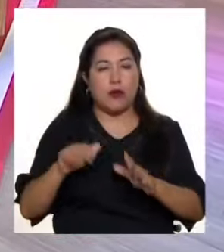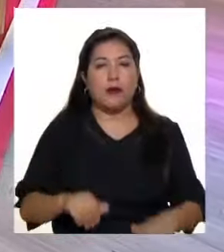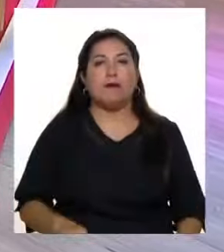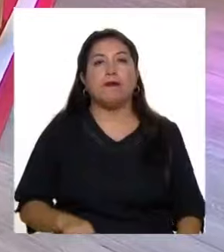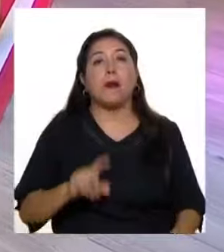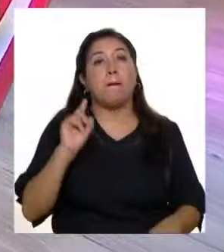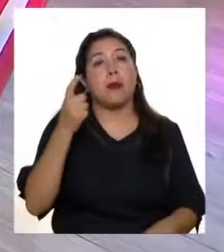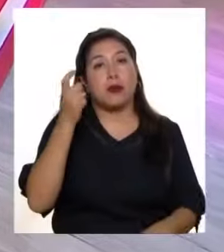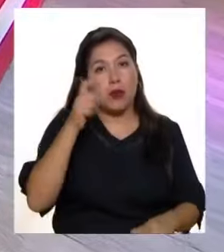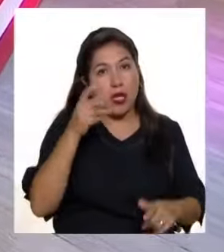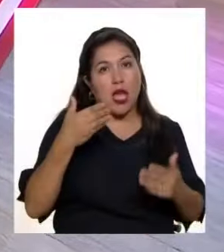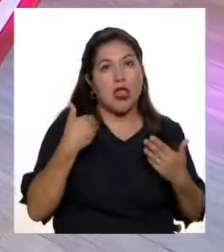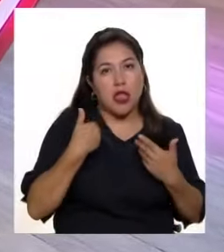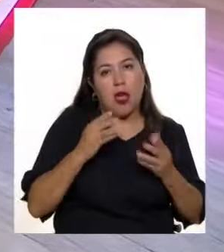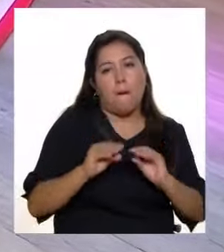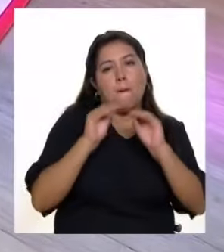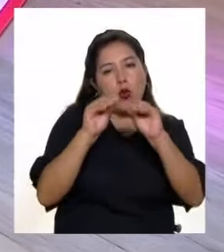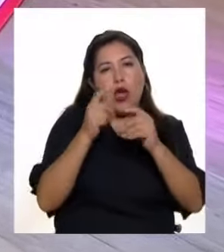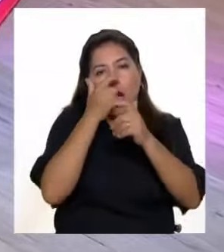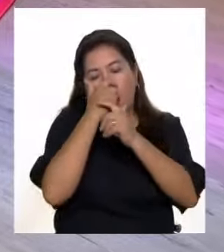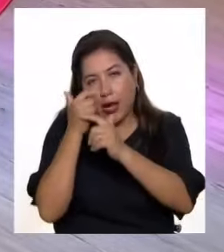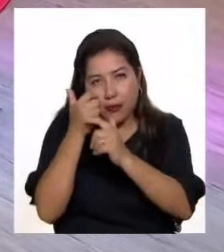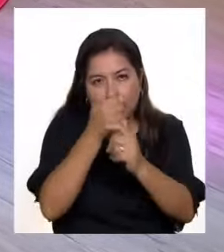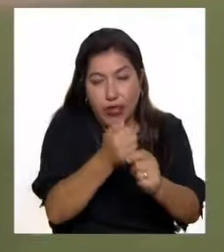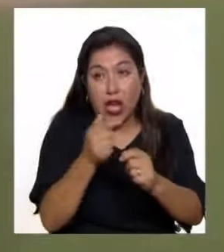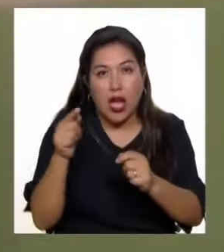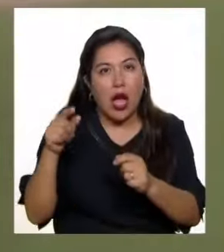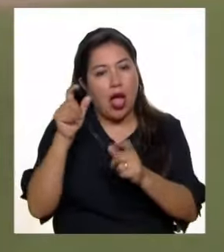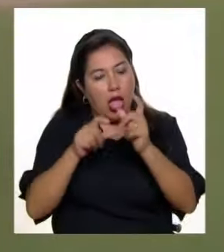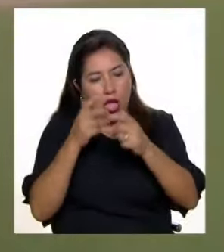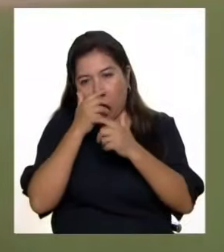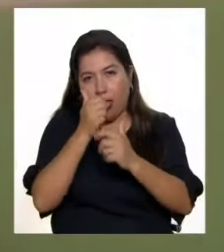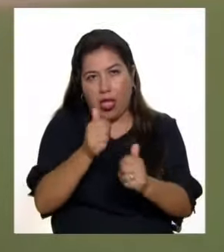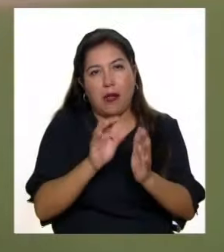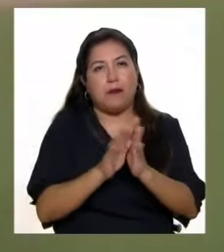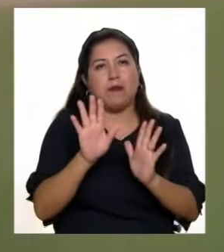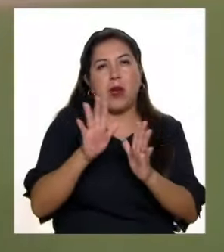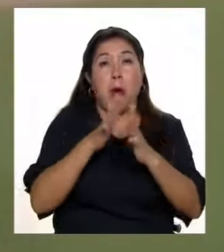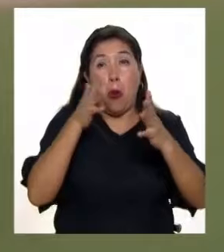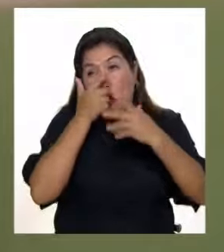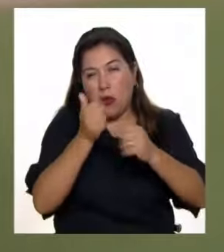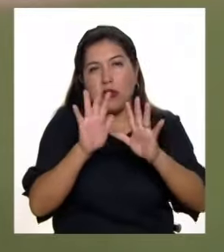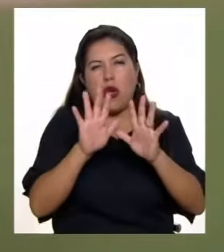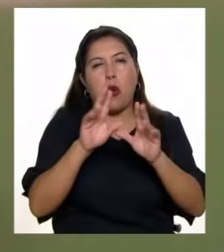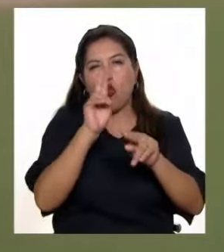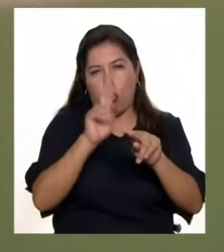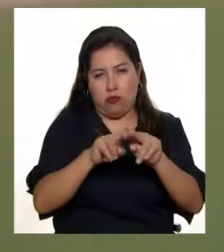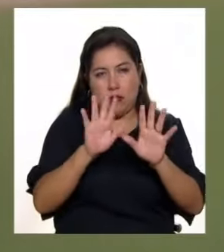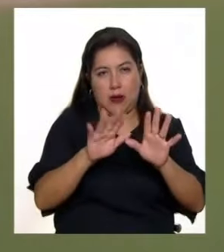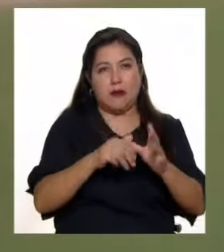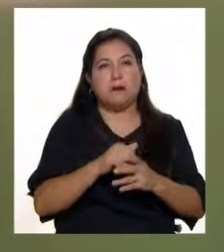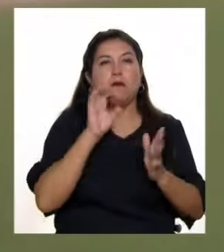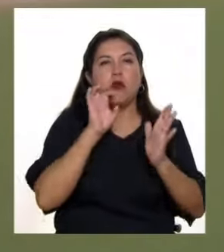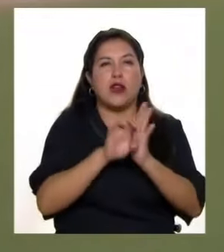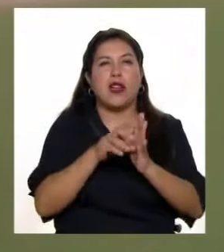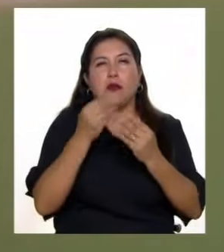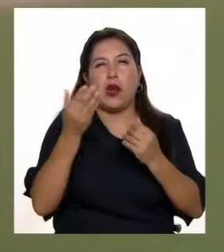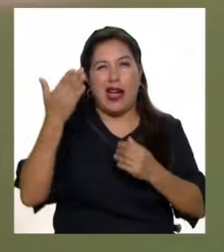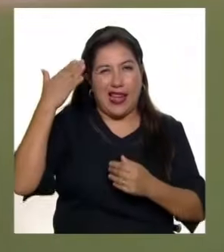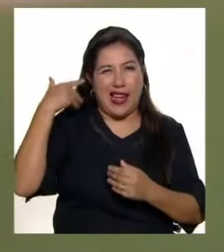que poner alguna promoción atractiva. Pero no tan atractiva ya, porque si ustedes recuerdan hace tiempo, existían cuponidad y muchas de